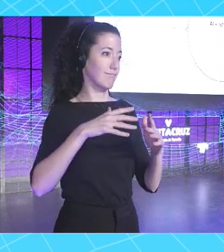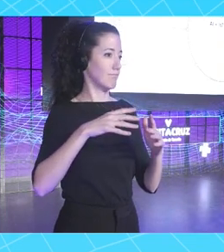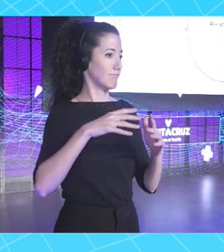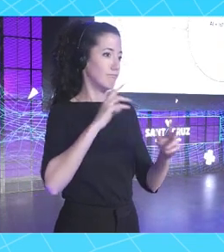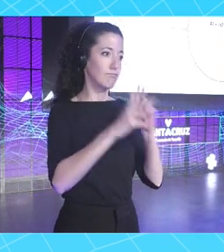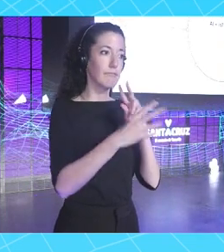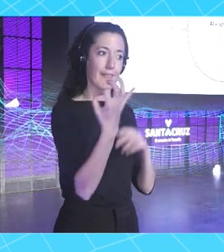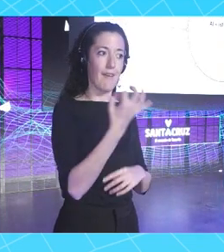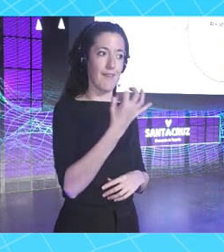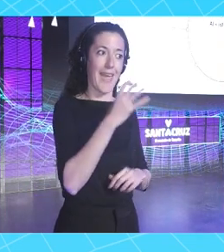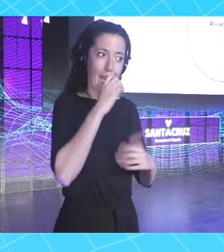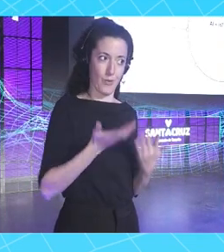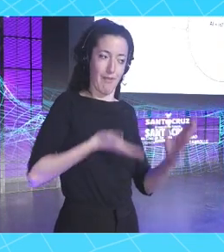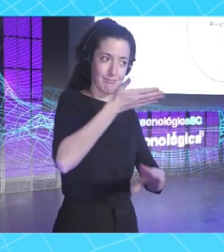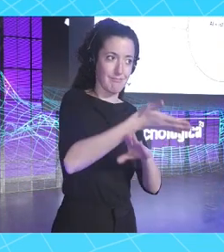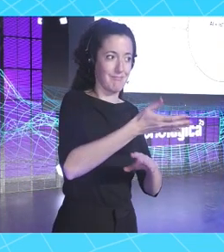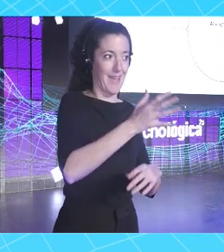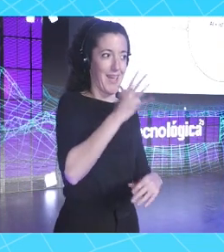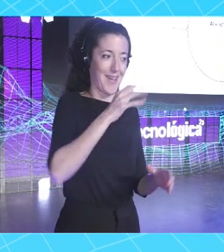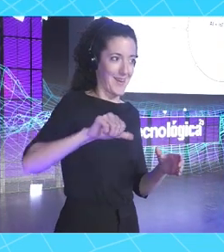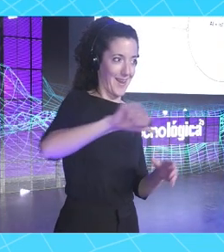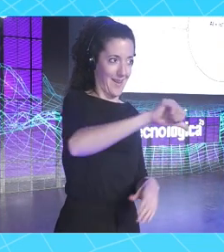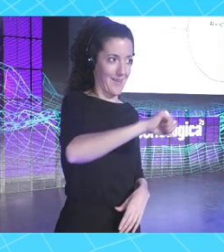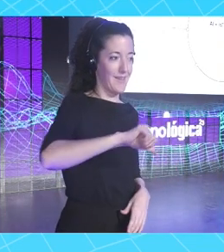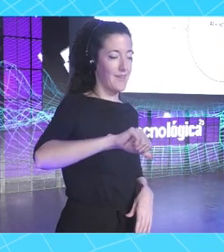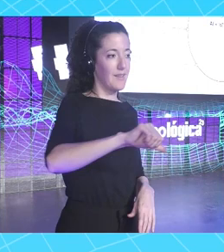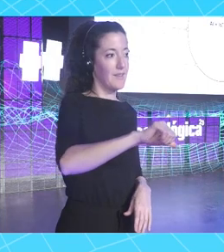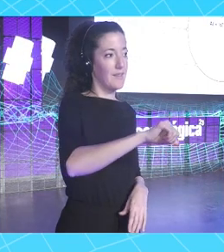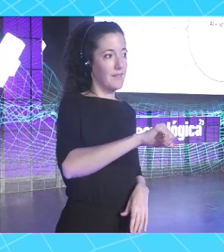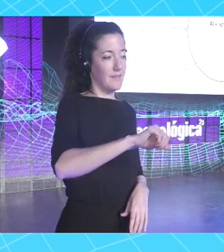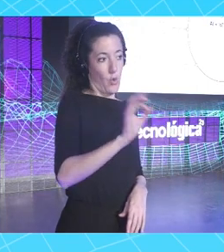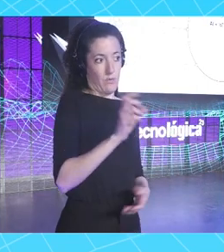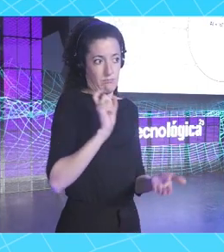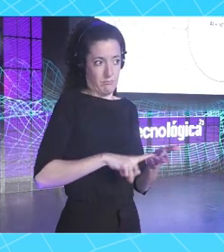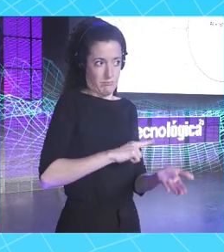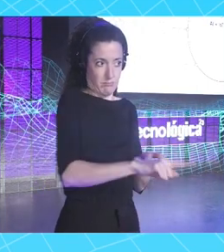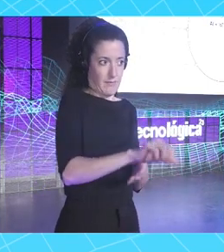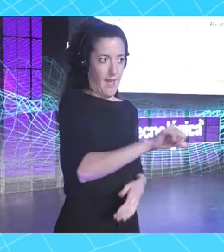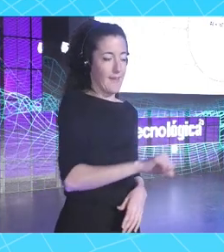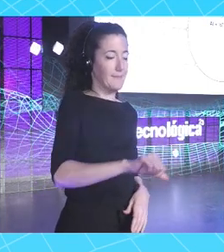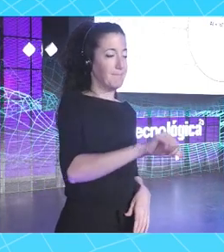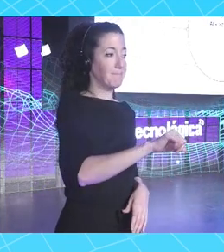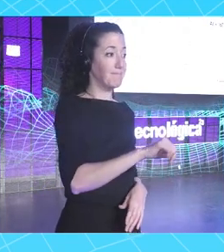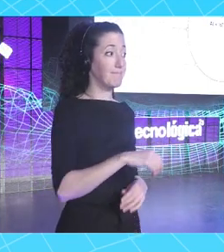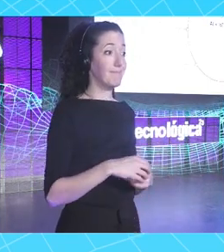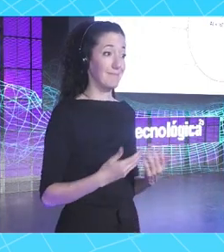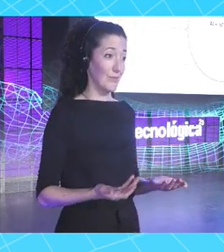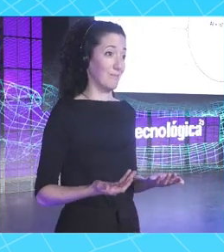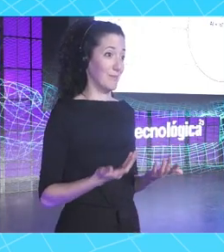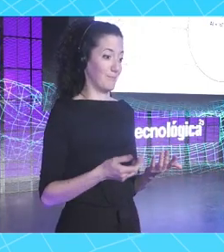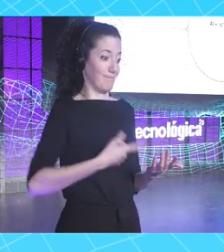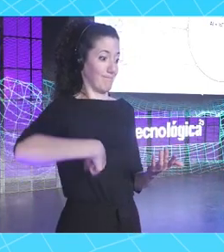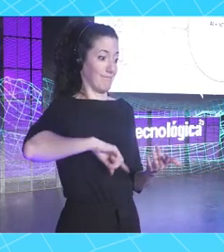Nos tocó dar una vuelta de tuerca total No porque si todos aquellos que seáis empresarios